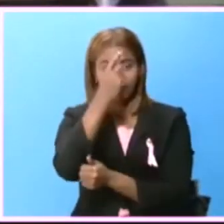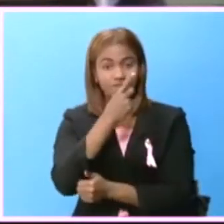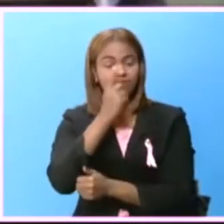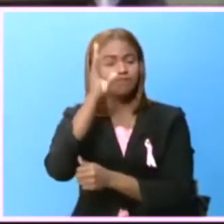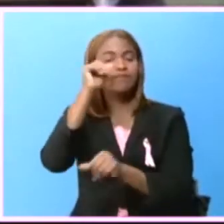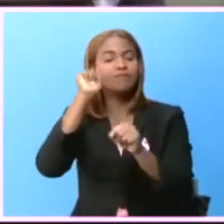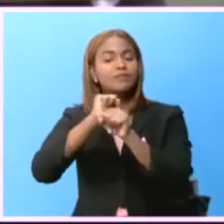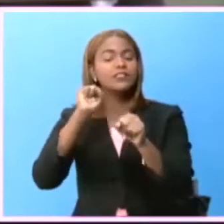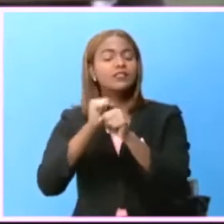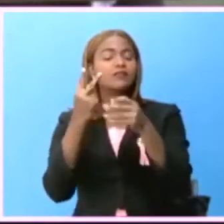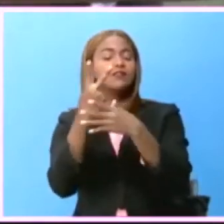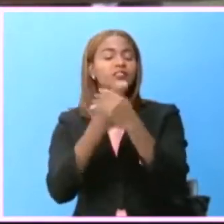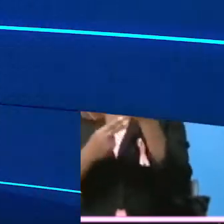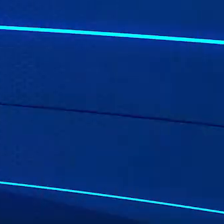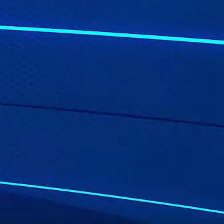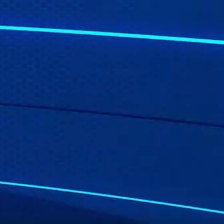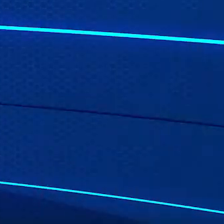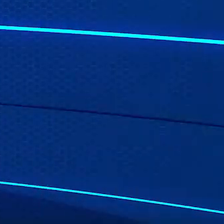favorecidas